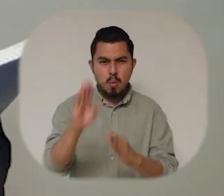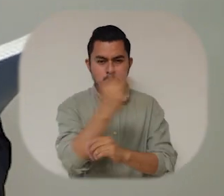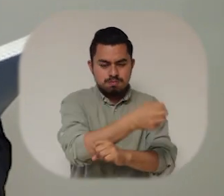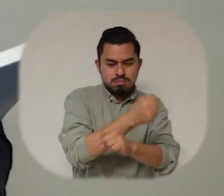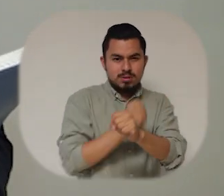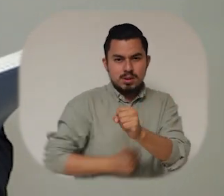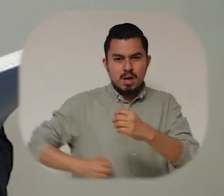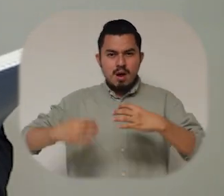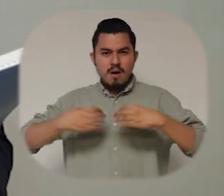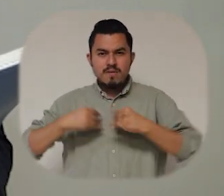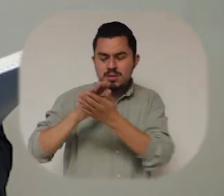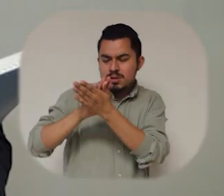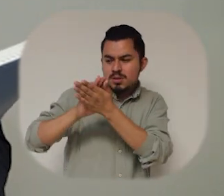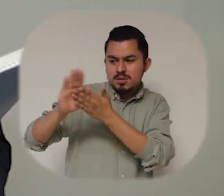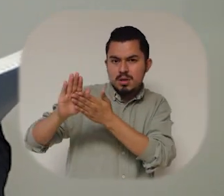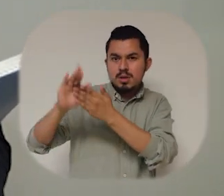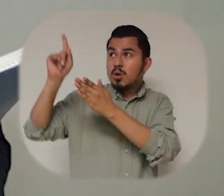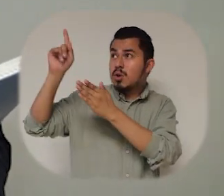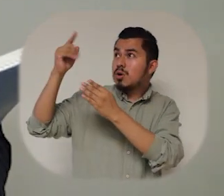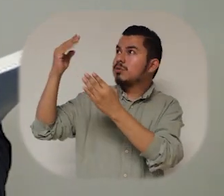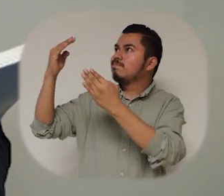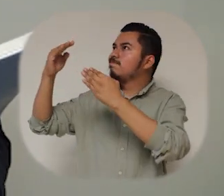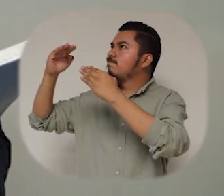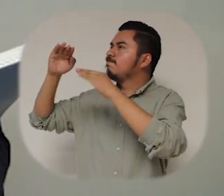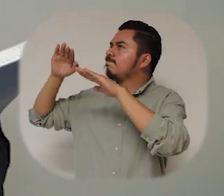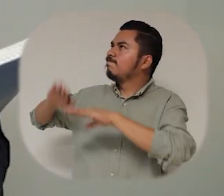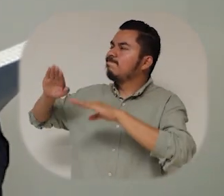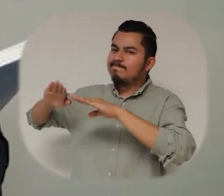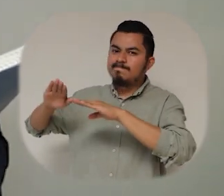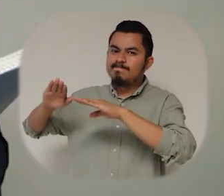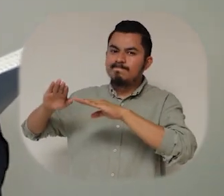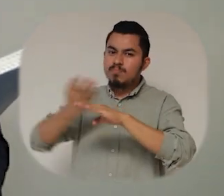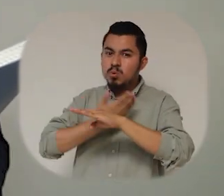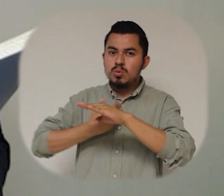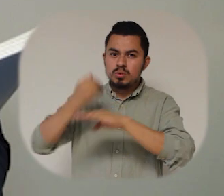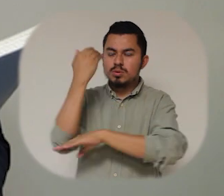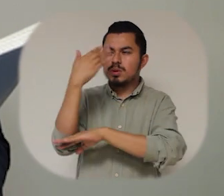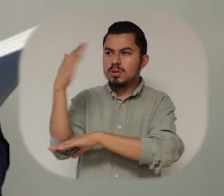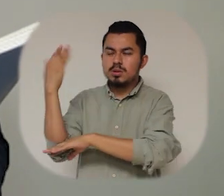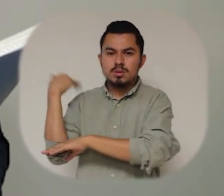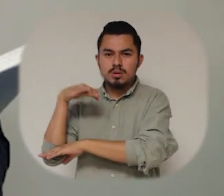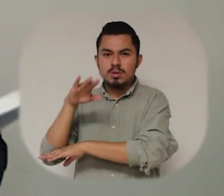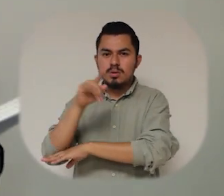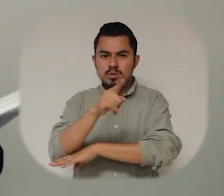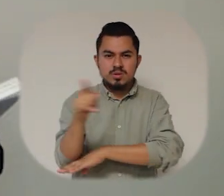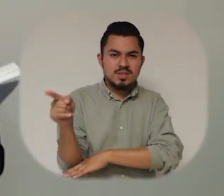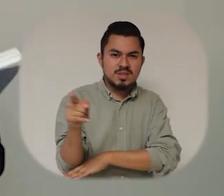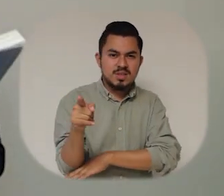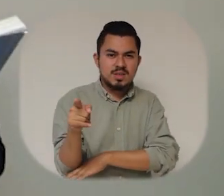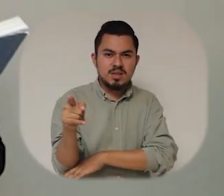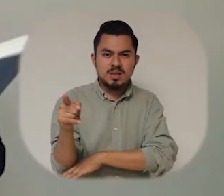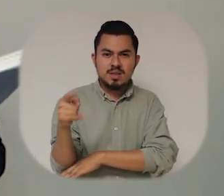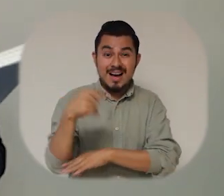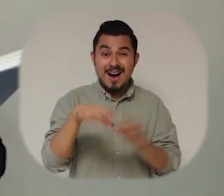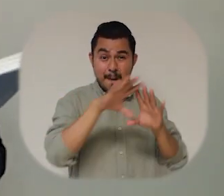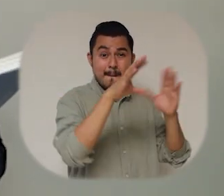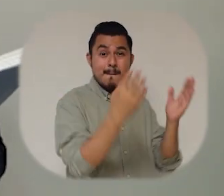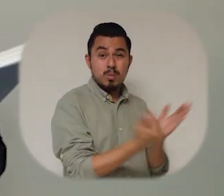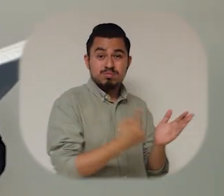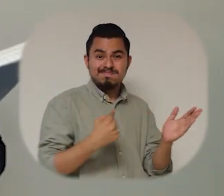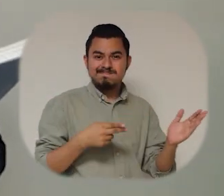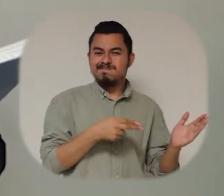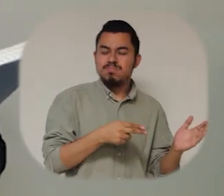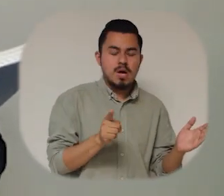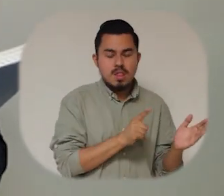en sacrificio vivo, santo, agradable a Dios, que es vuestro culto racional. No os conforméis a este